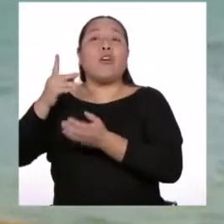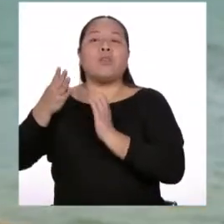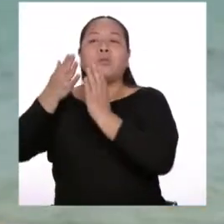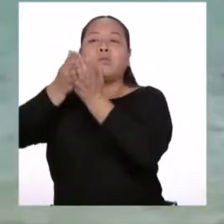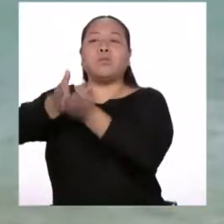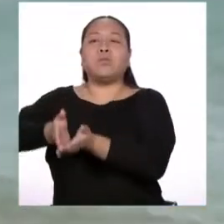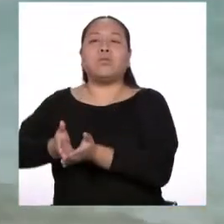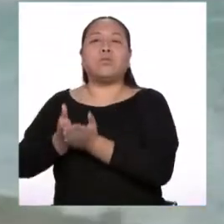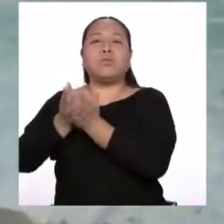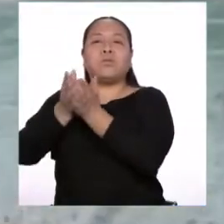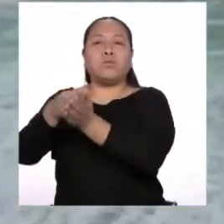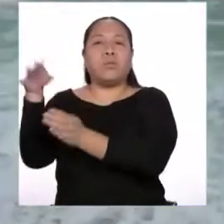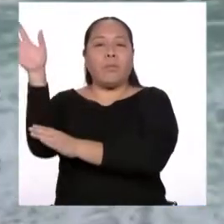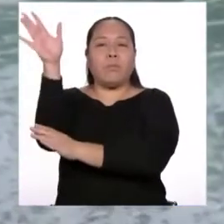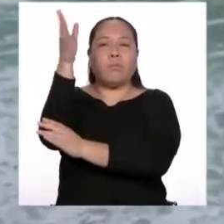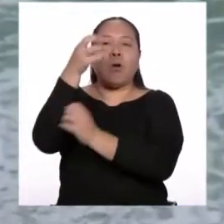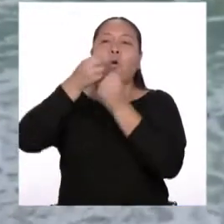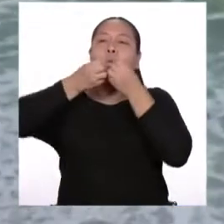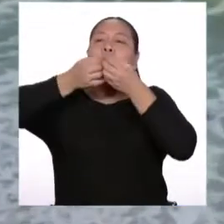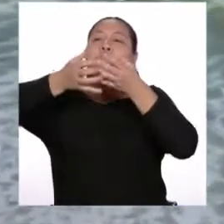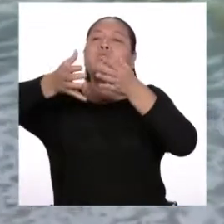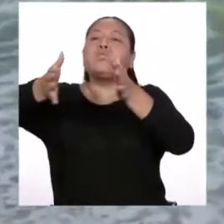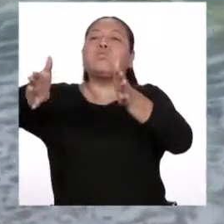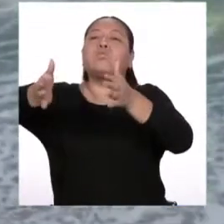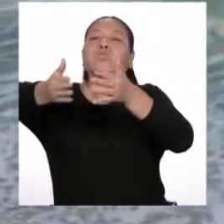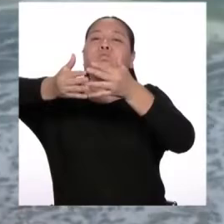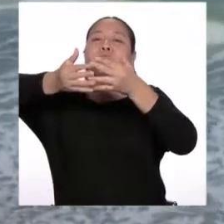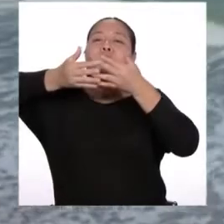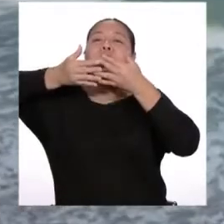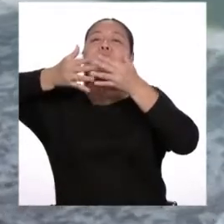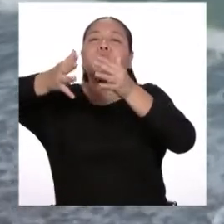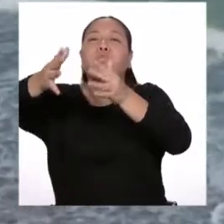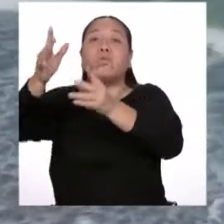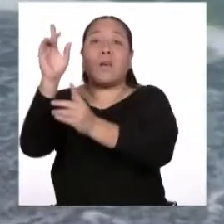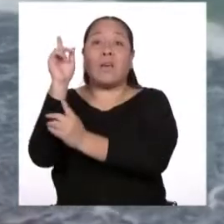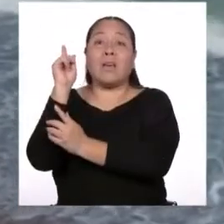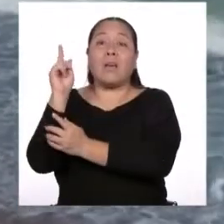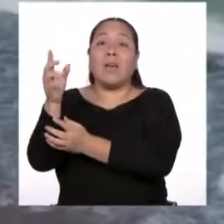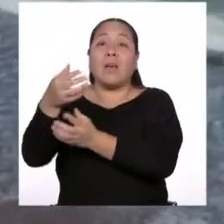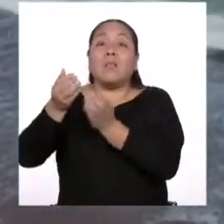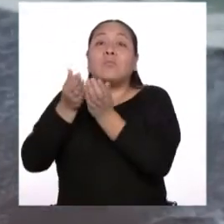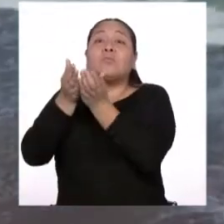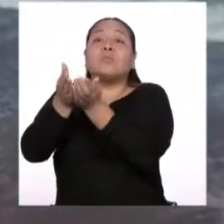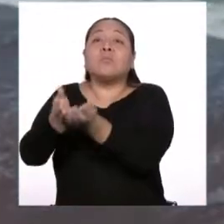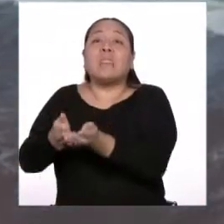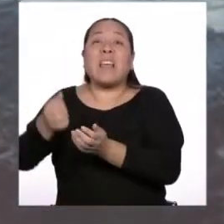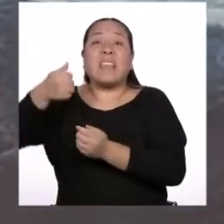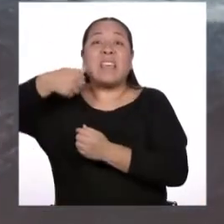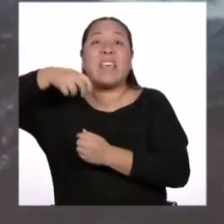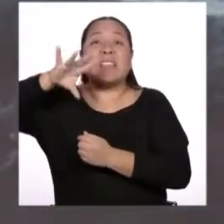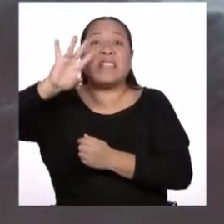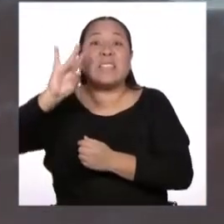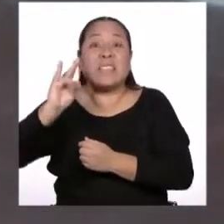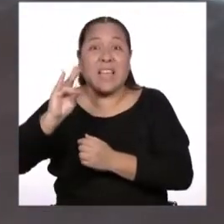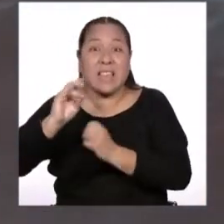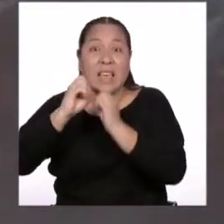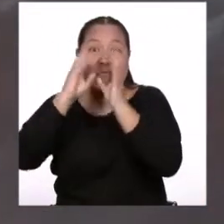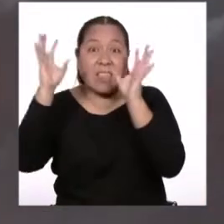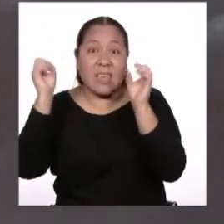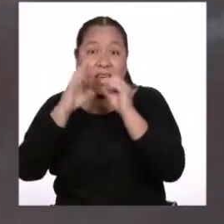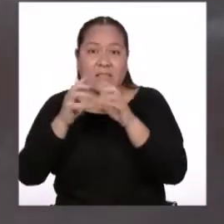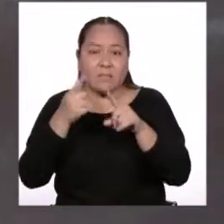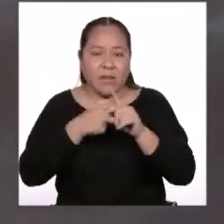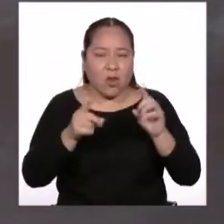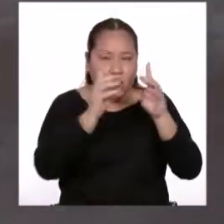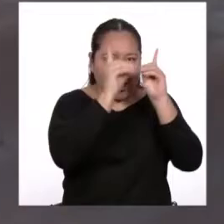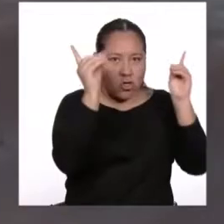gobernaba el timón de su nave con habilidad. Navegó durante 17 días, hasta que el poderoso Poseidón, el que sacude la